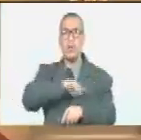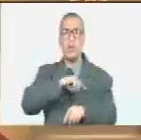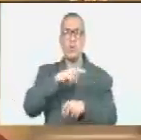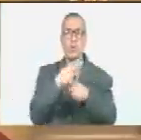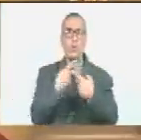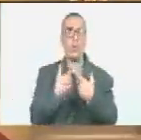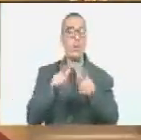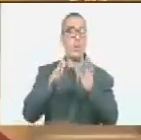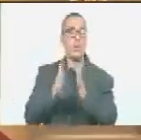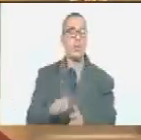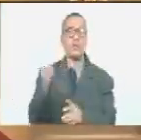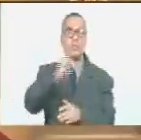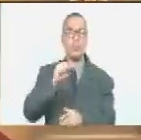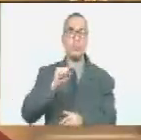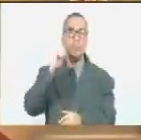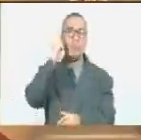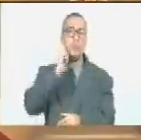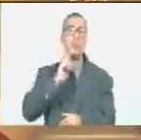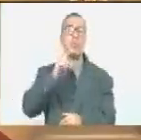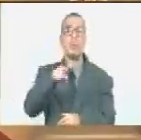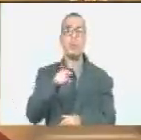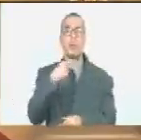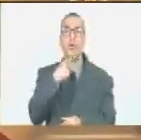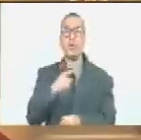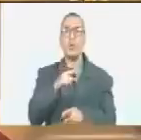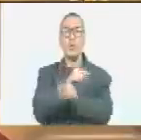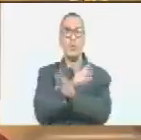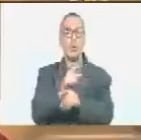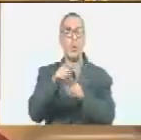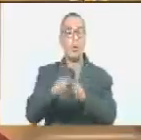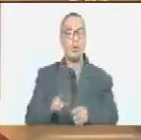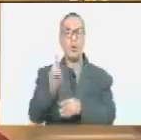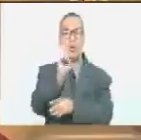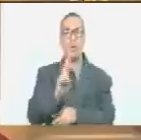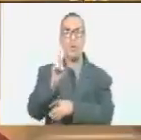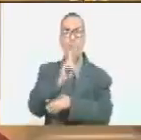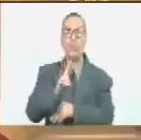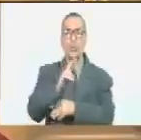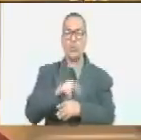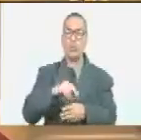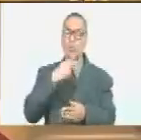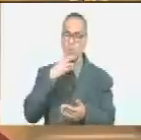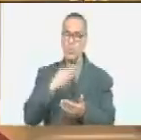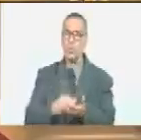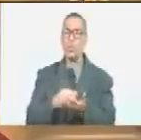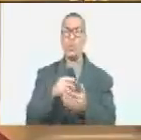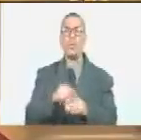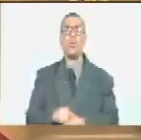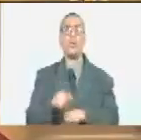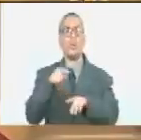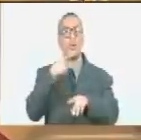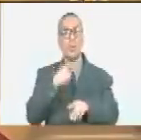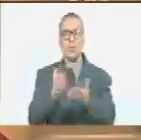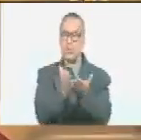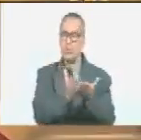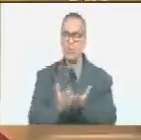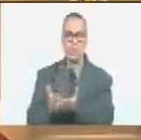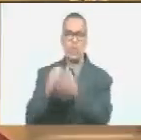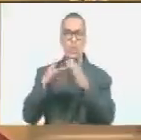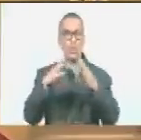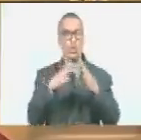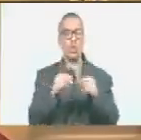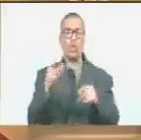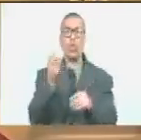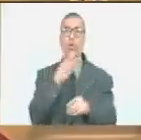libertador Simón Bolívar que el ajedrez es un juego útil y honesto, digno de ser estudiado por toda